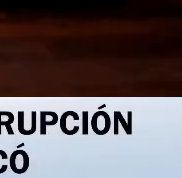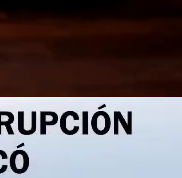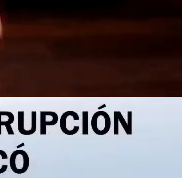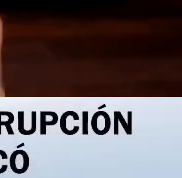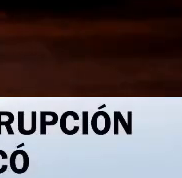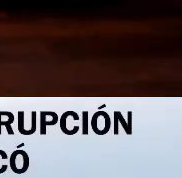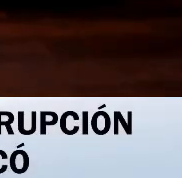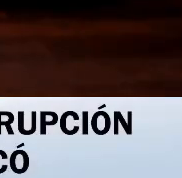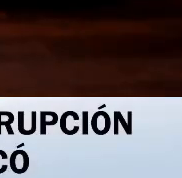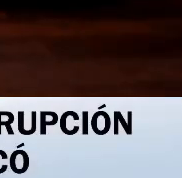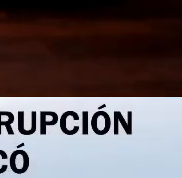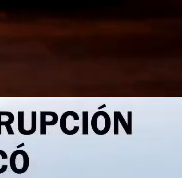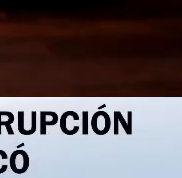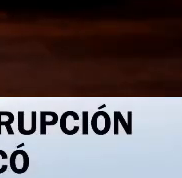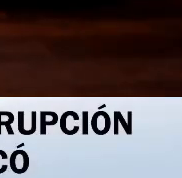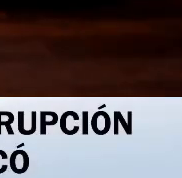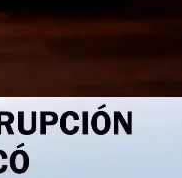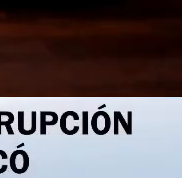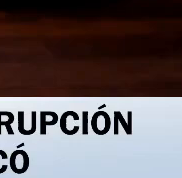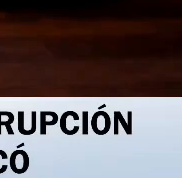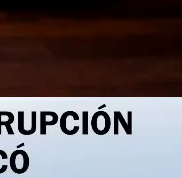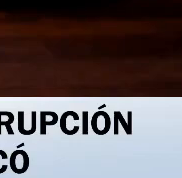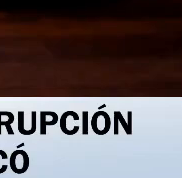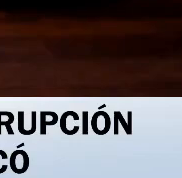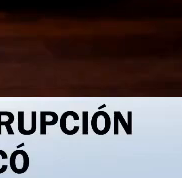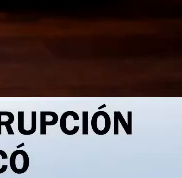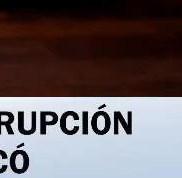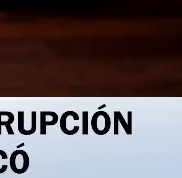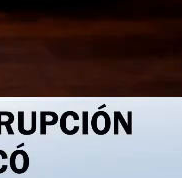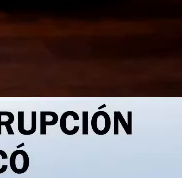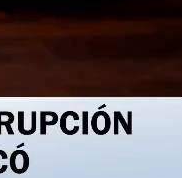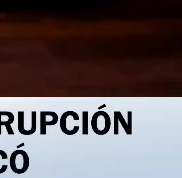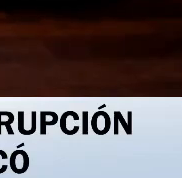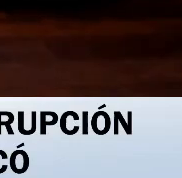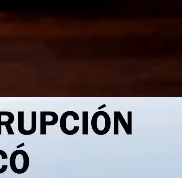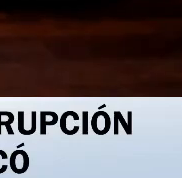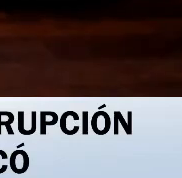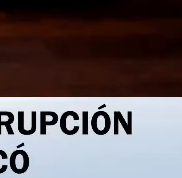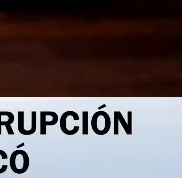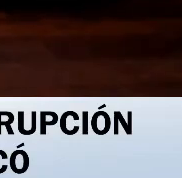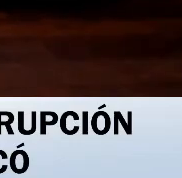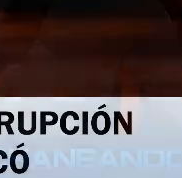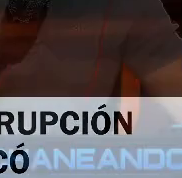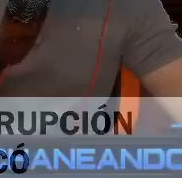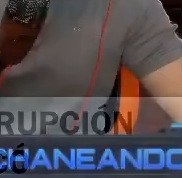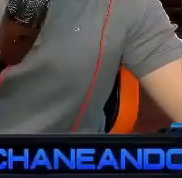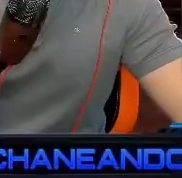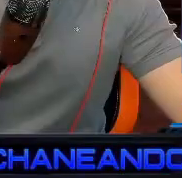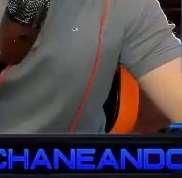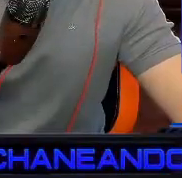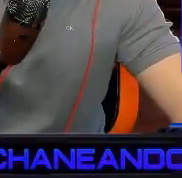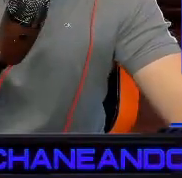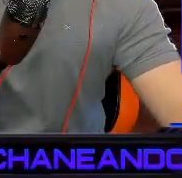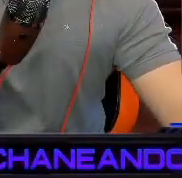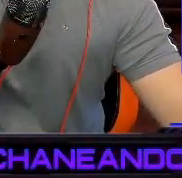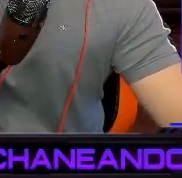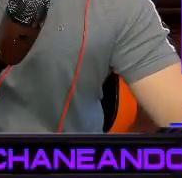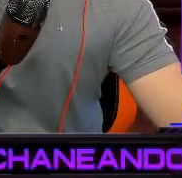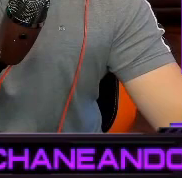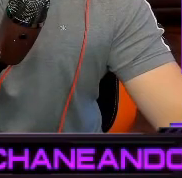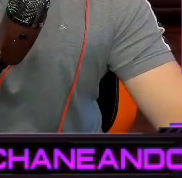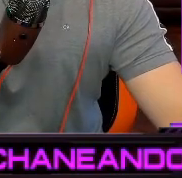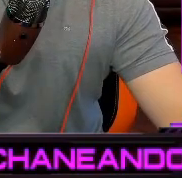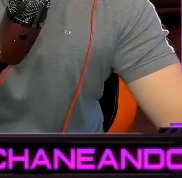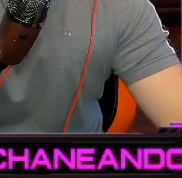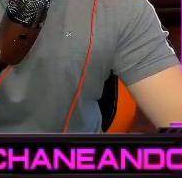Mexicanos, tengan un excelente día. Hoy, 21 de enero del año 2020, el presidente Andrés Manuel López Obrador les dio